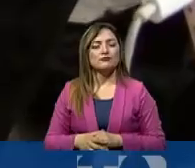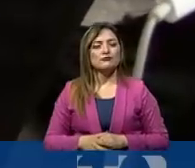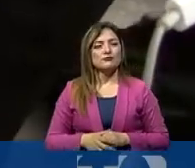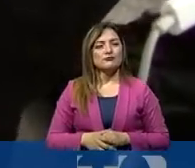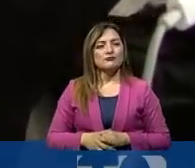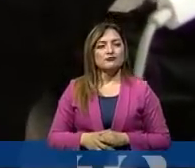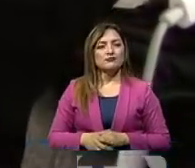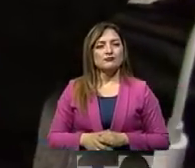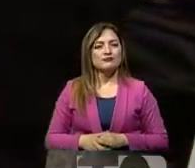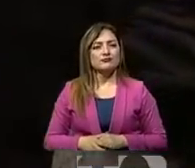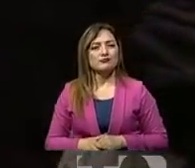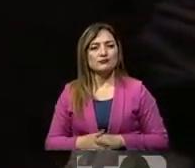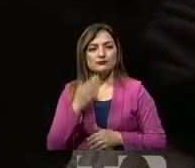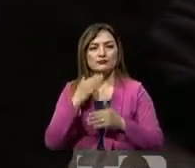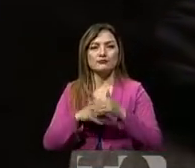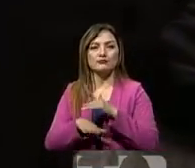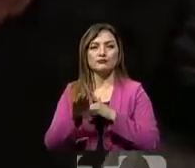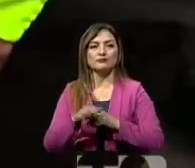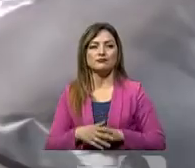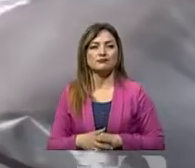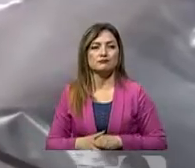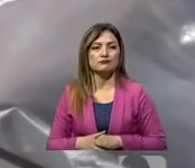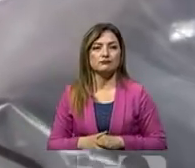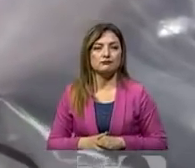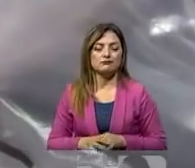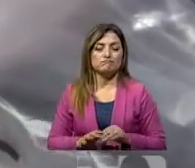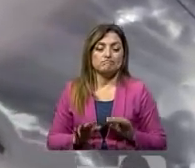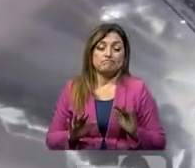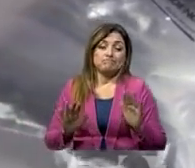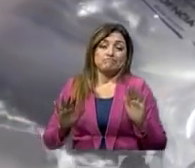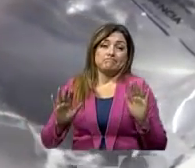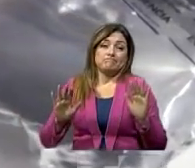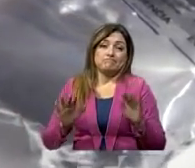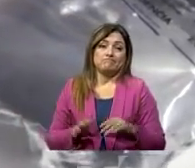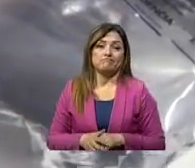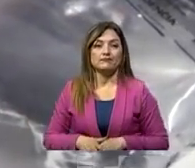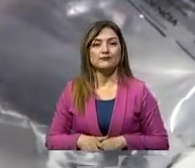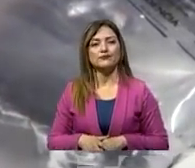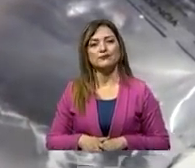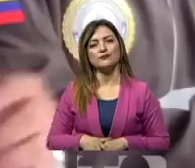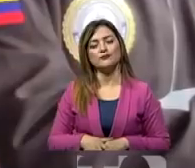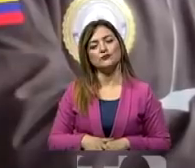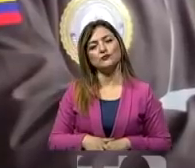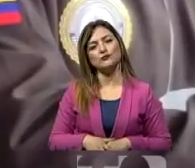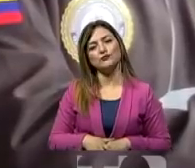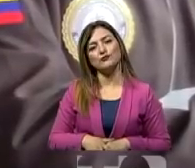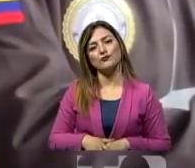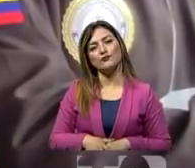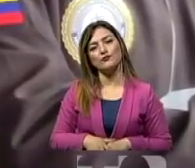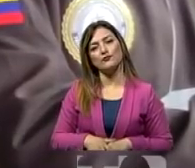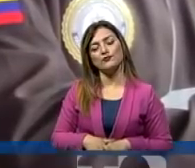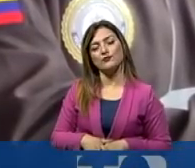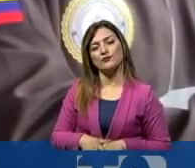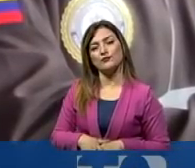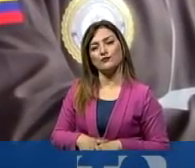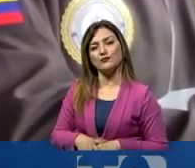respectiva. ¿Qué, cómo ingresan estos elementos? Eso todavía es un misterio. Se demostró que una de las formas que ingresan a